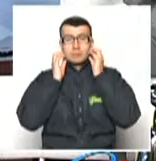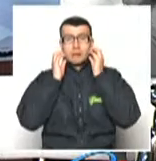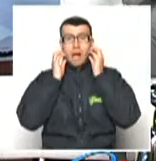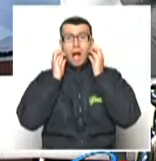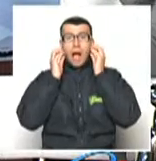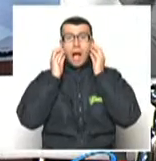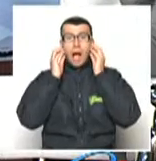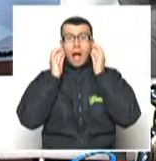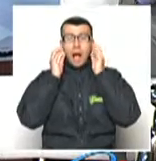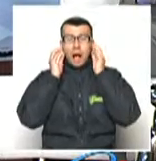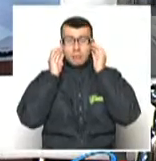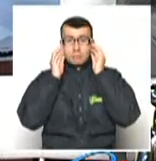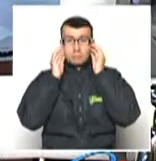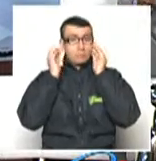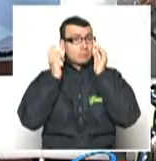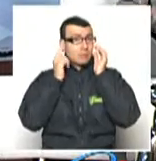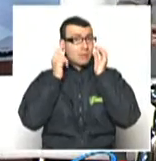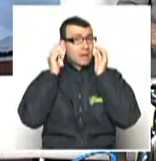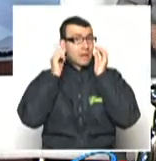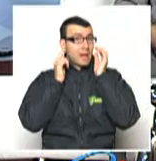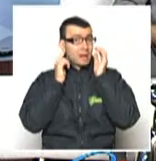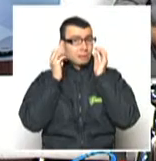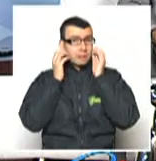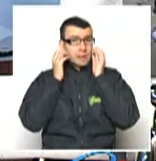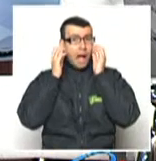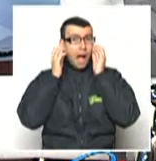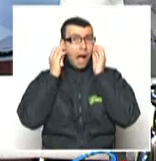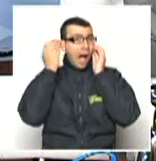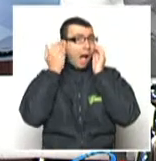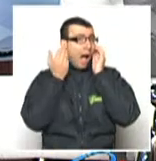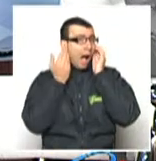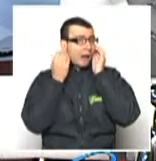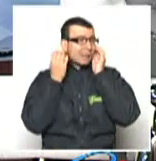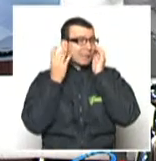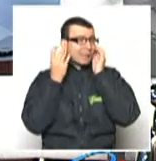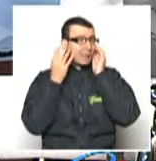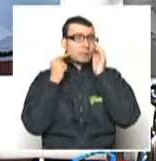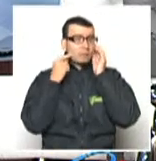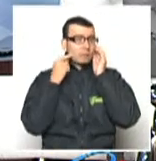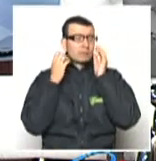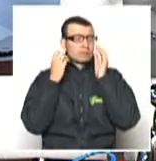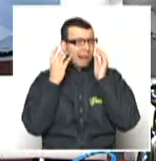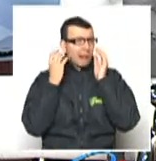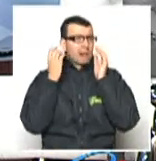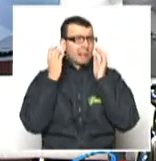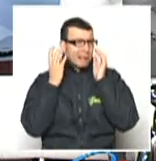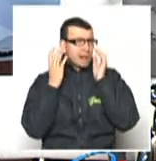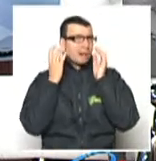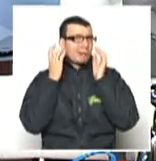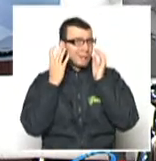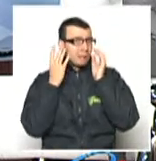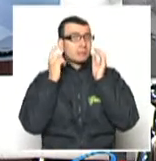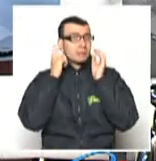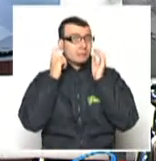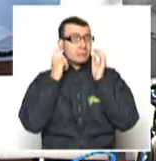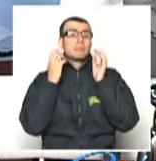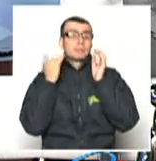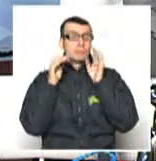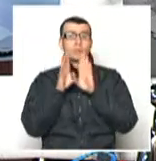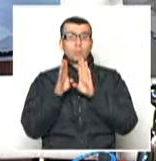cierra y suena al lado del oído y suena mucho. Exacto, y por eso el dolor en el oído. Claro. En Bogotá, Salina, adelante con su